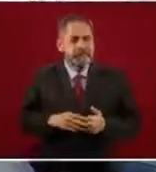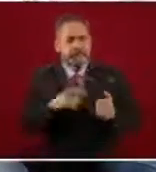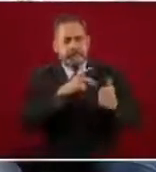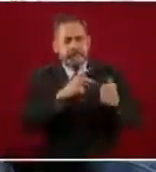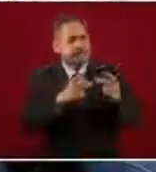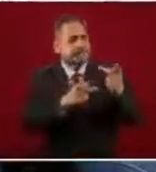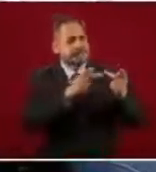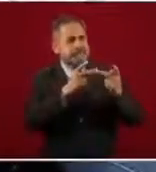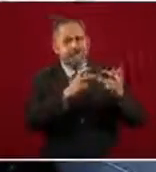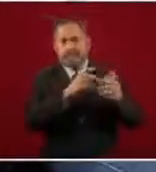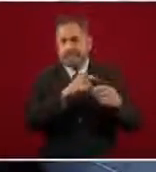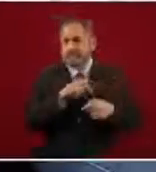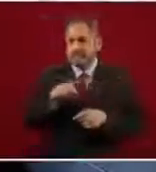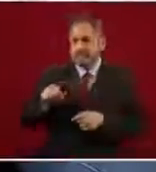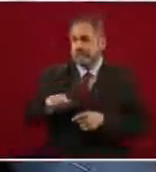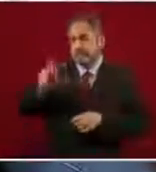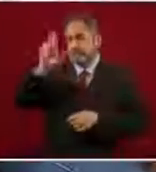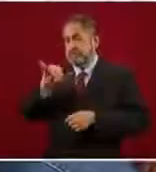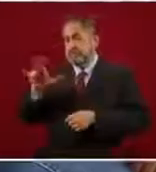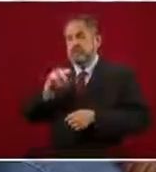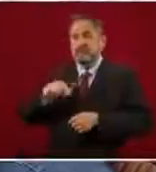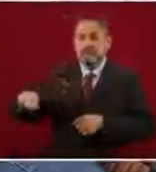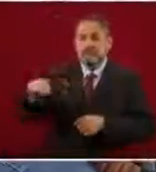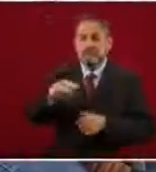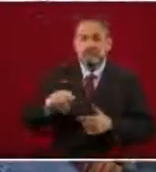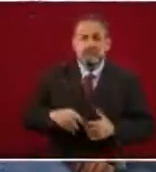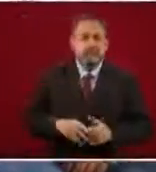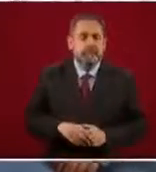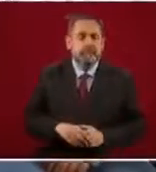cuestiona a nuestro país, que levanten la mano.